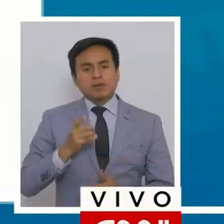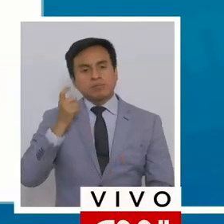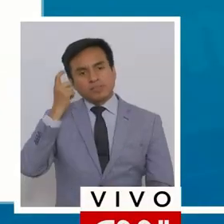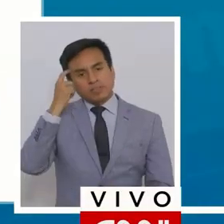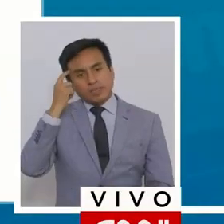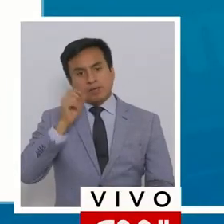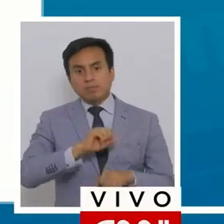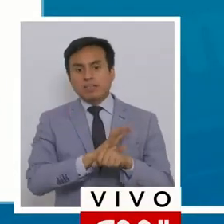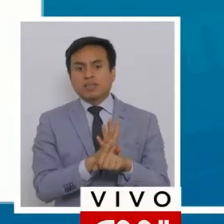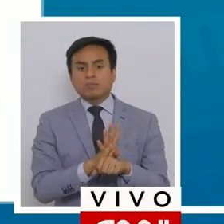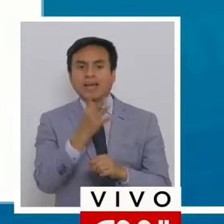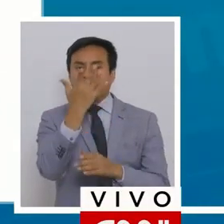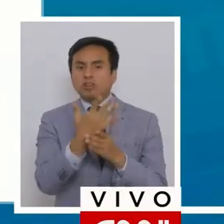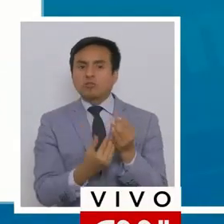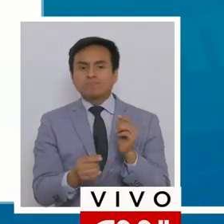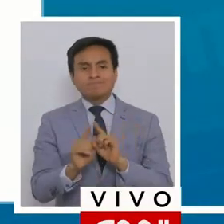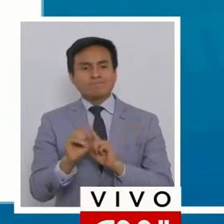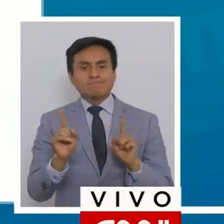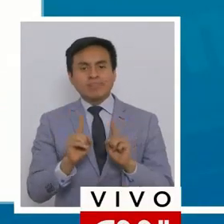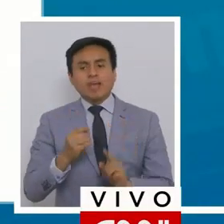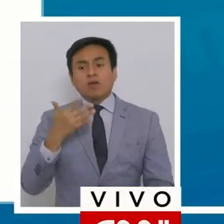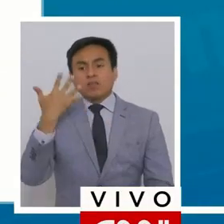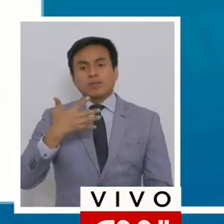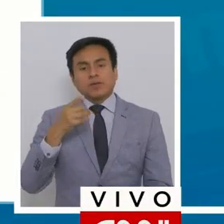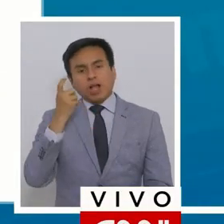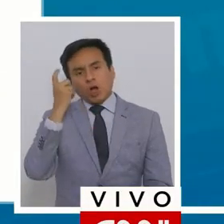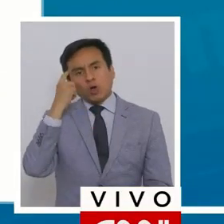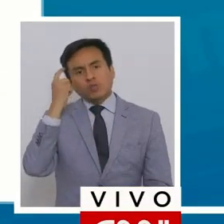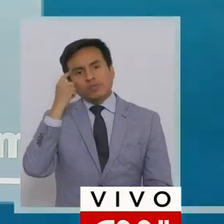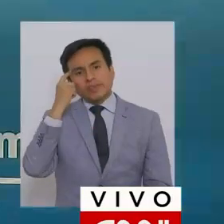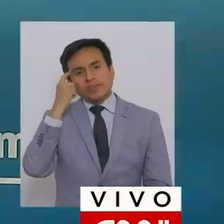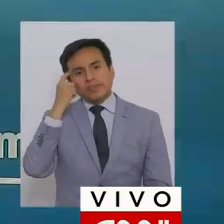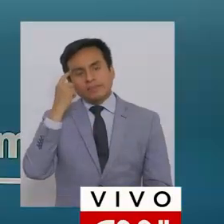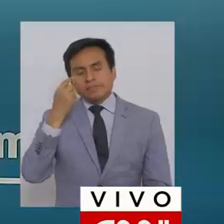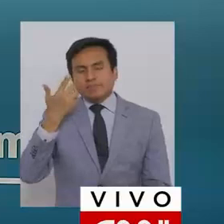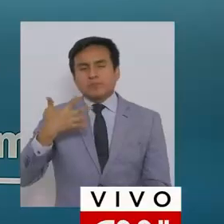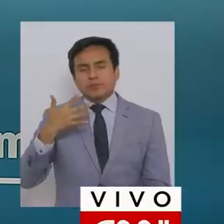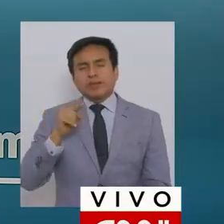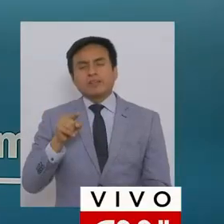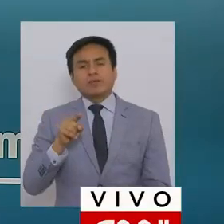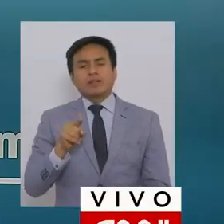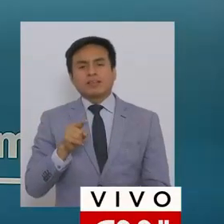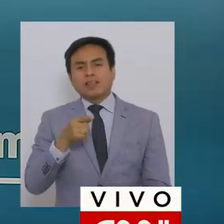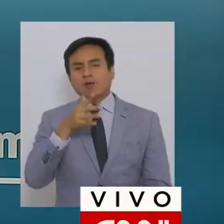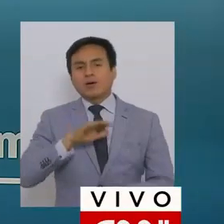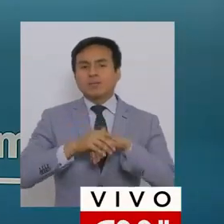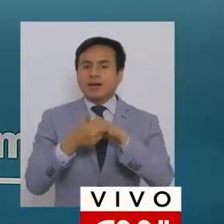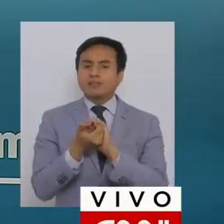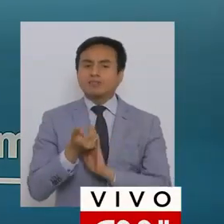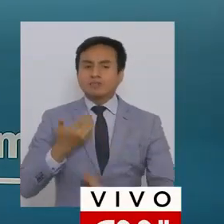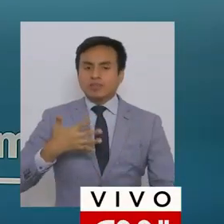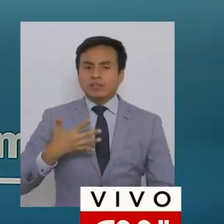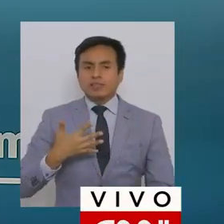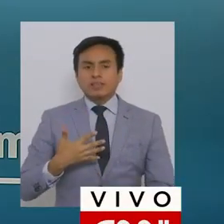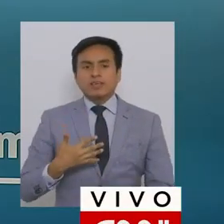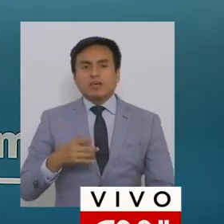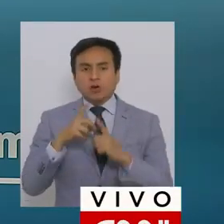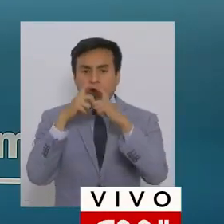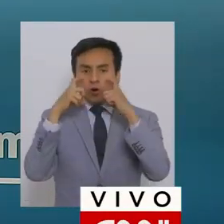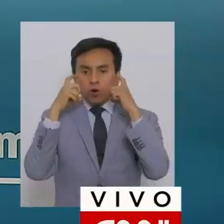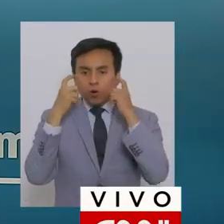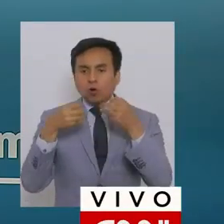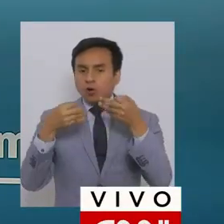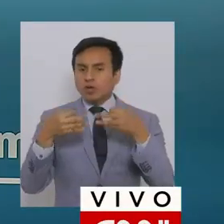Que la pandemia no ha terminado. Es fundamental tomar conciencia de lo importante que es el lavado frecuente de manos, el uso correcto de la